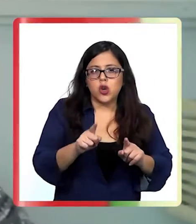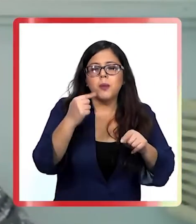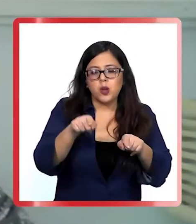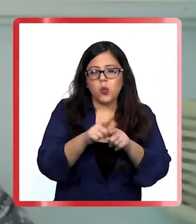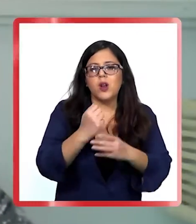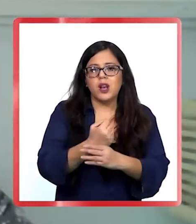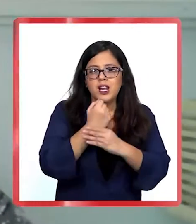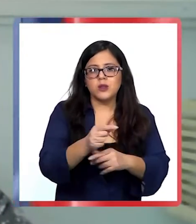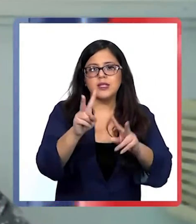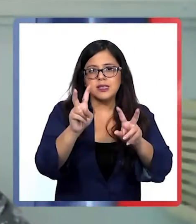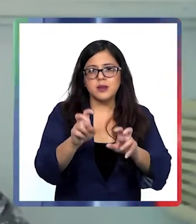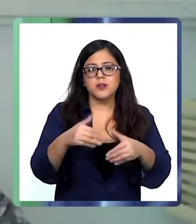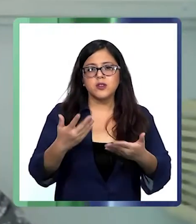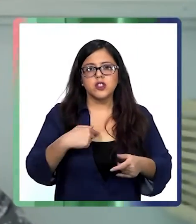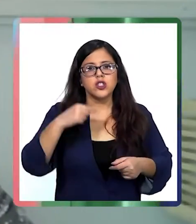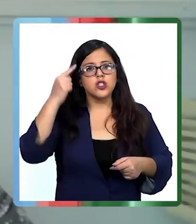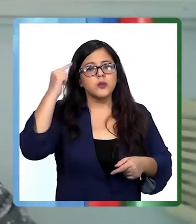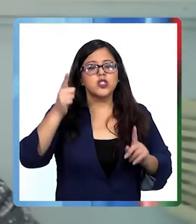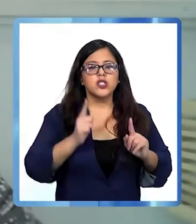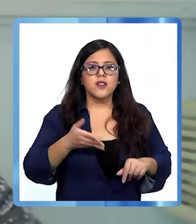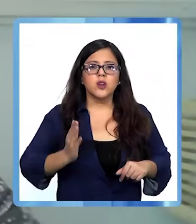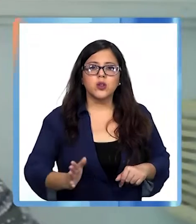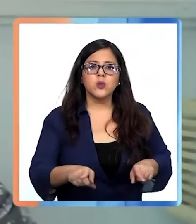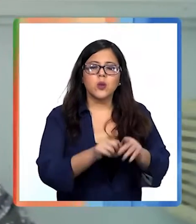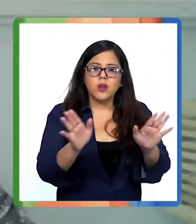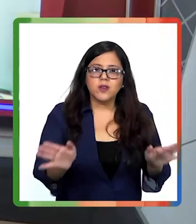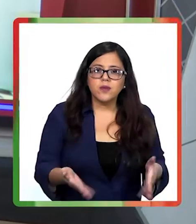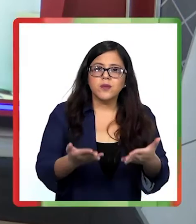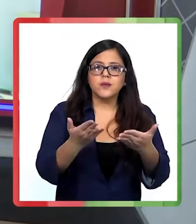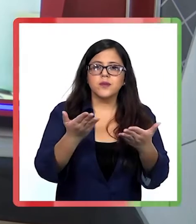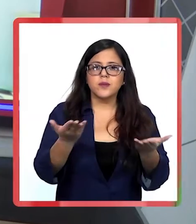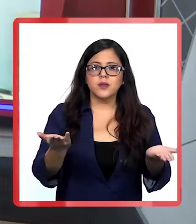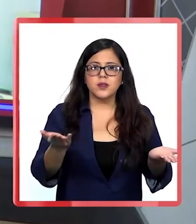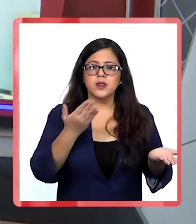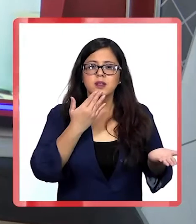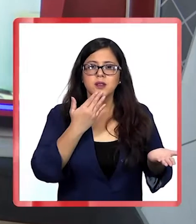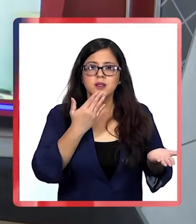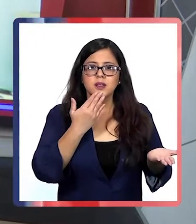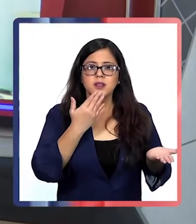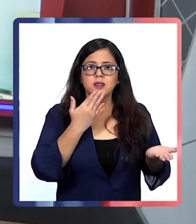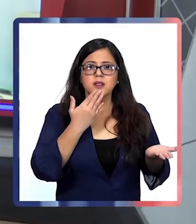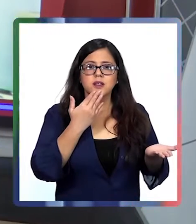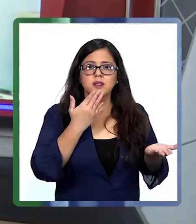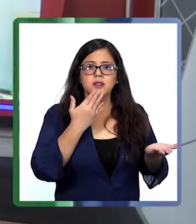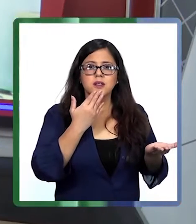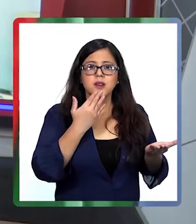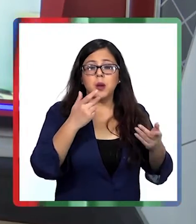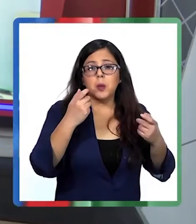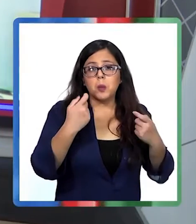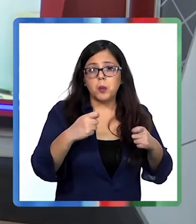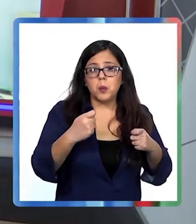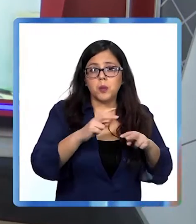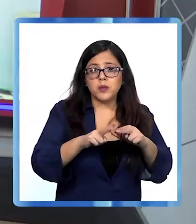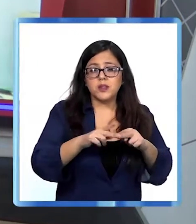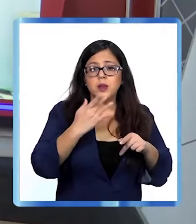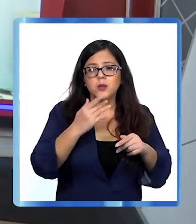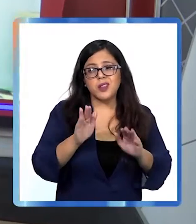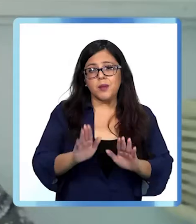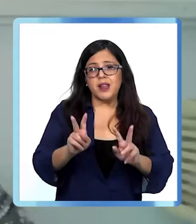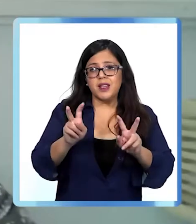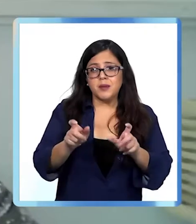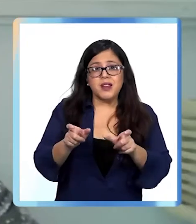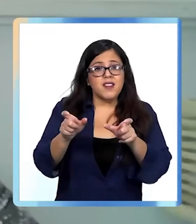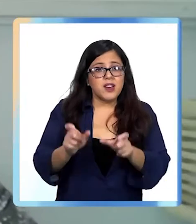ellos, por lo tanto, también ayuda en ese sentido. Así que yo creo que hay que seguir incentivando eso y por lo tanto estimulando la autorresponsabilidad